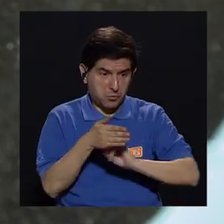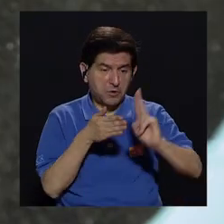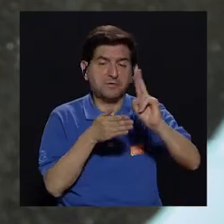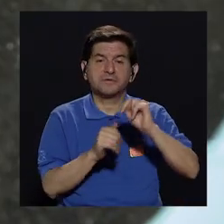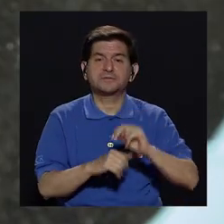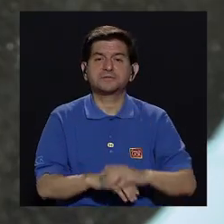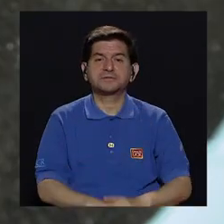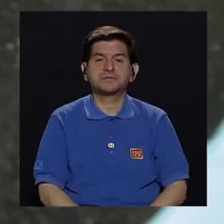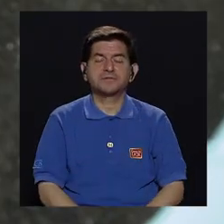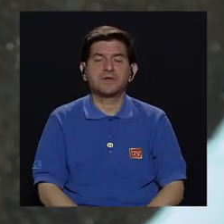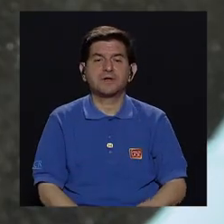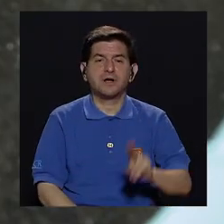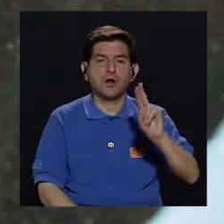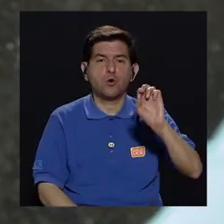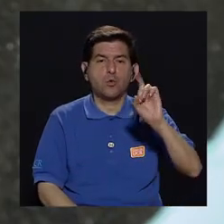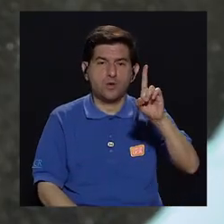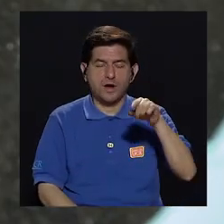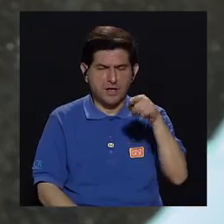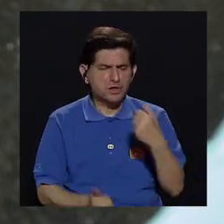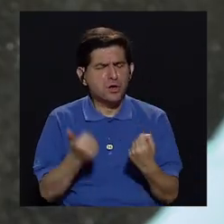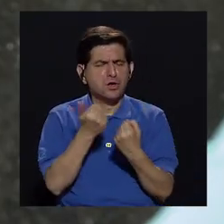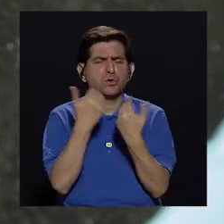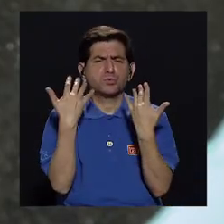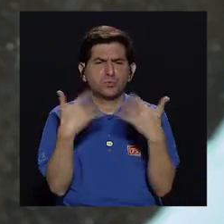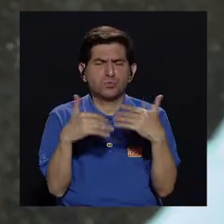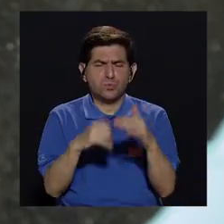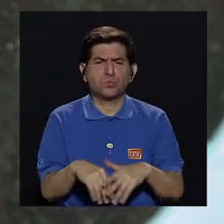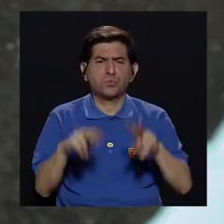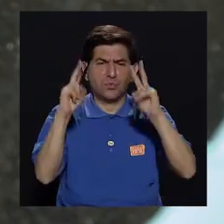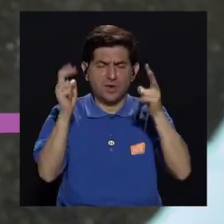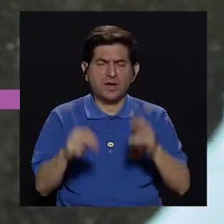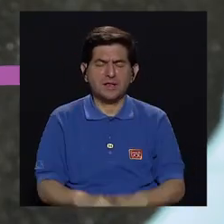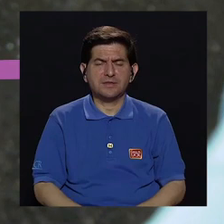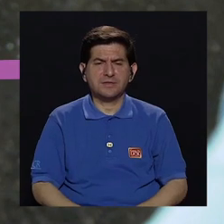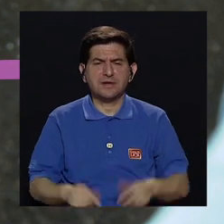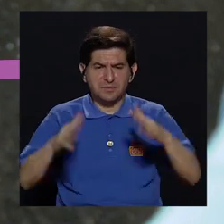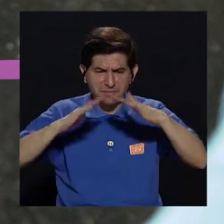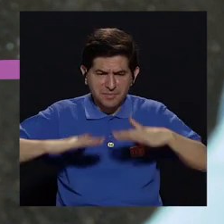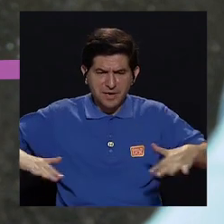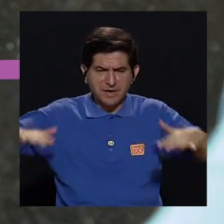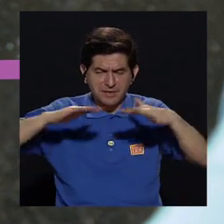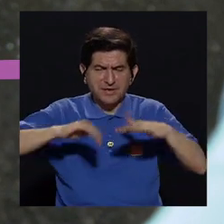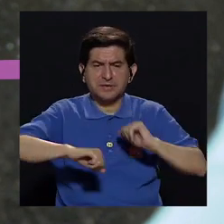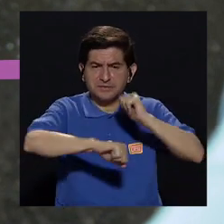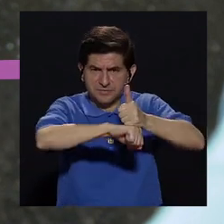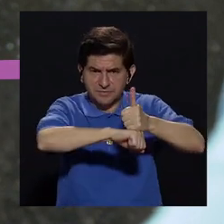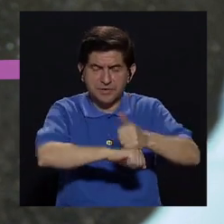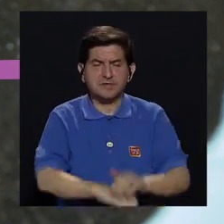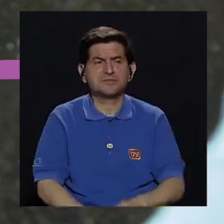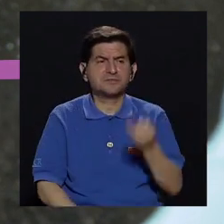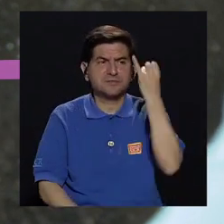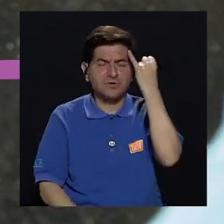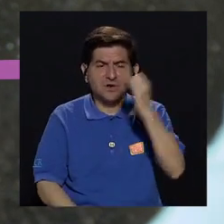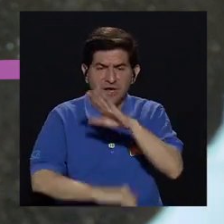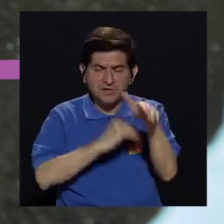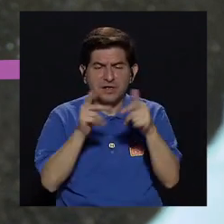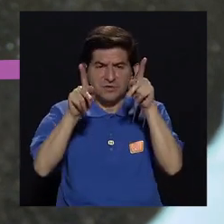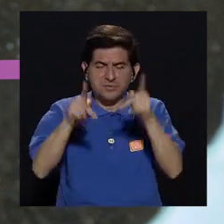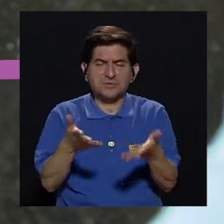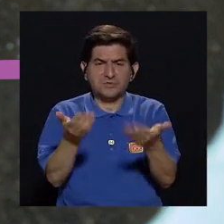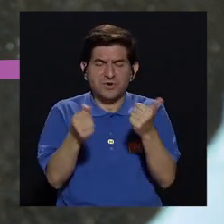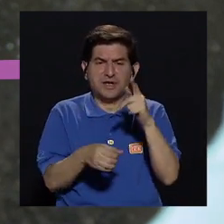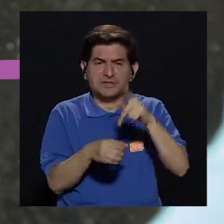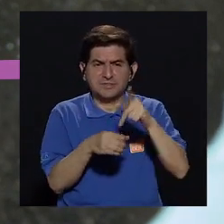universidades, la UNED, por ejemplo, nos ha apoyado muchísimo con tema de georreferenciación. Y la idea es invitarlos a todos los que